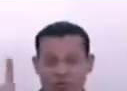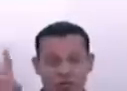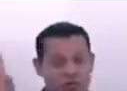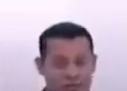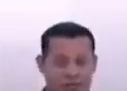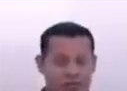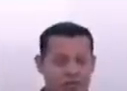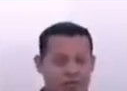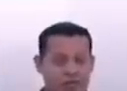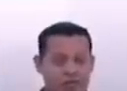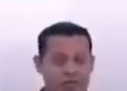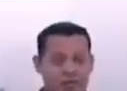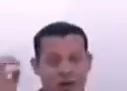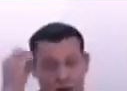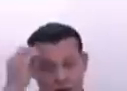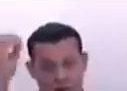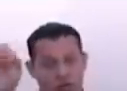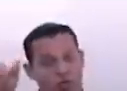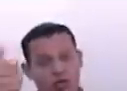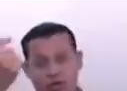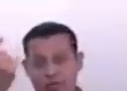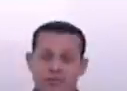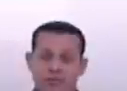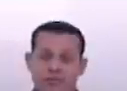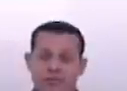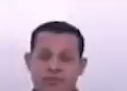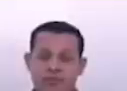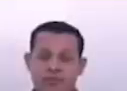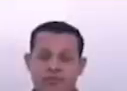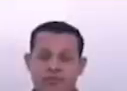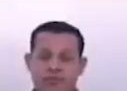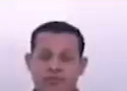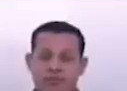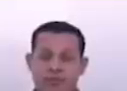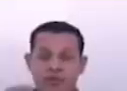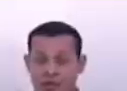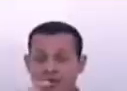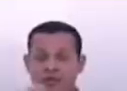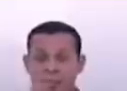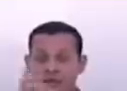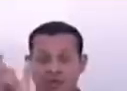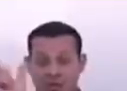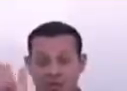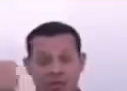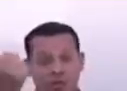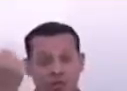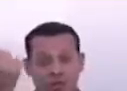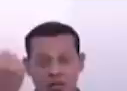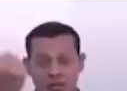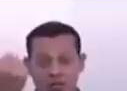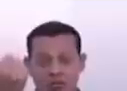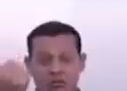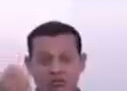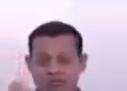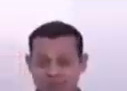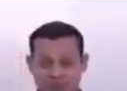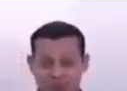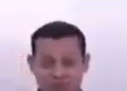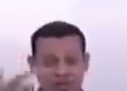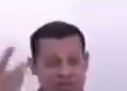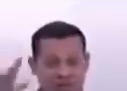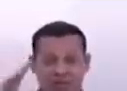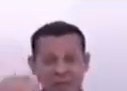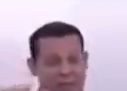respetaría la opinión de otras personas. Hay un adagio muy importante que hay que saberlo mantener los que ya pasamos